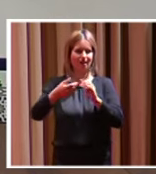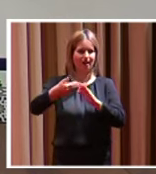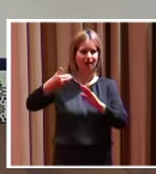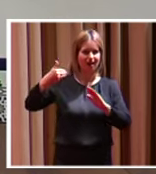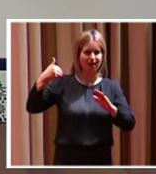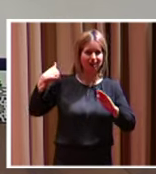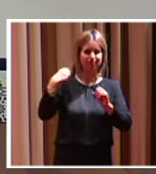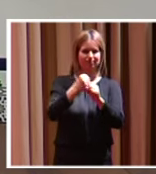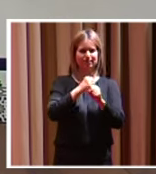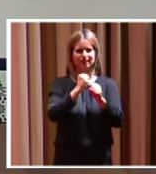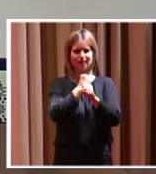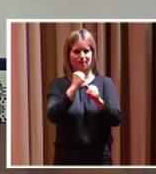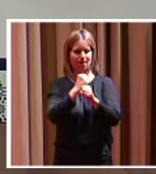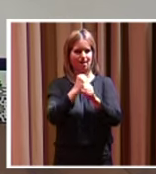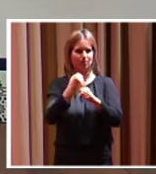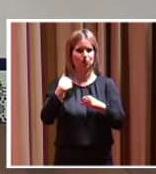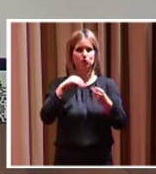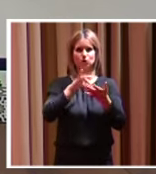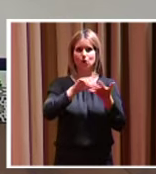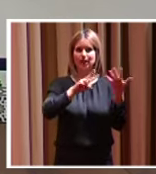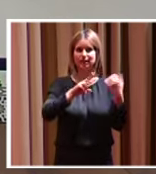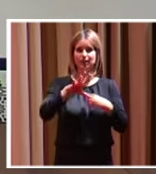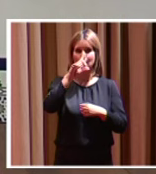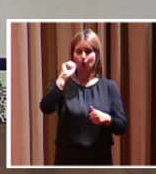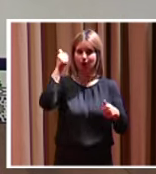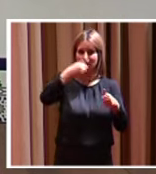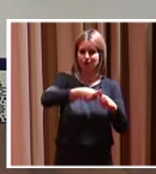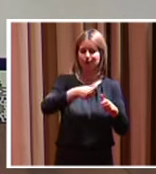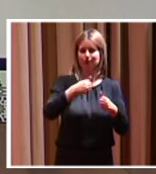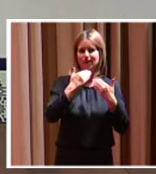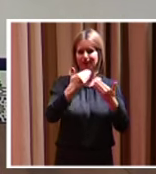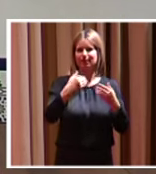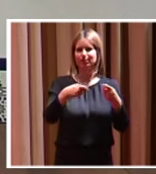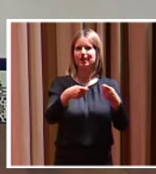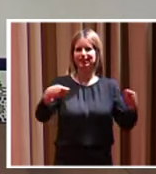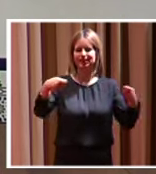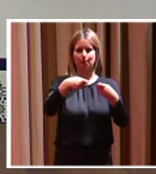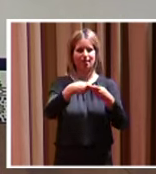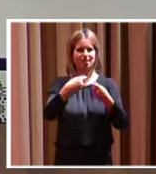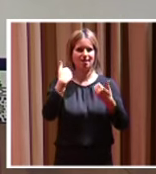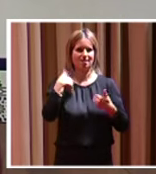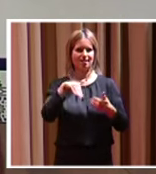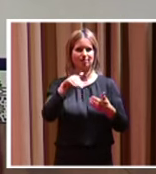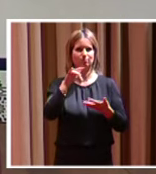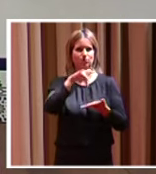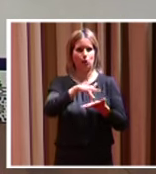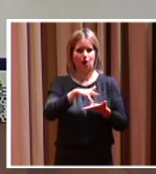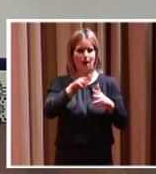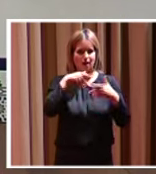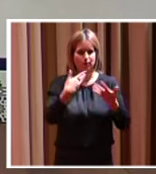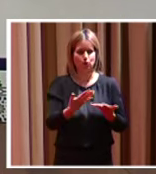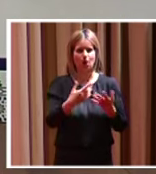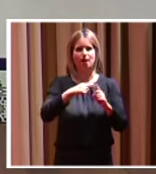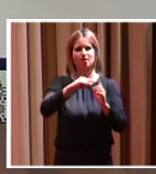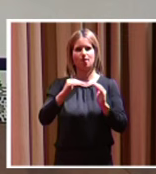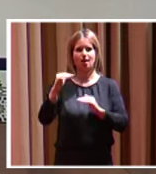que han estado trabajando durante 75 años para que esta peña haya llegado al nivel que